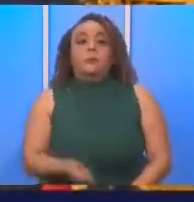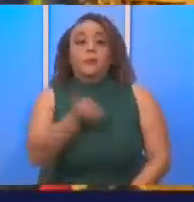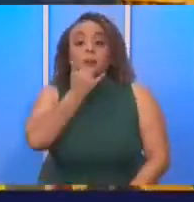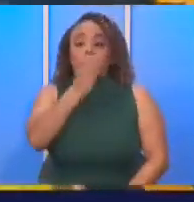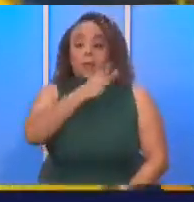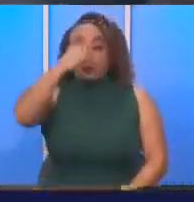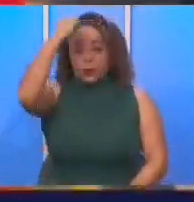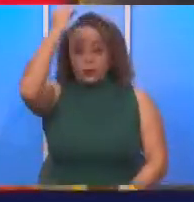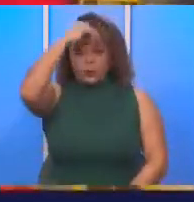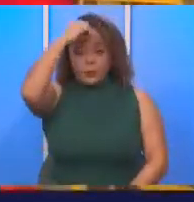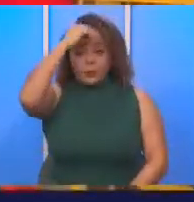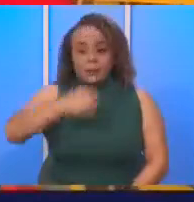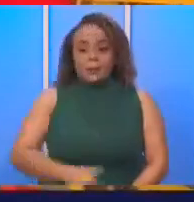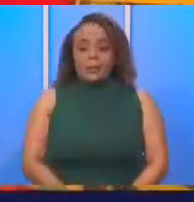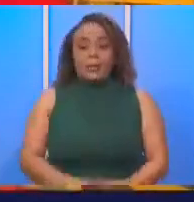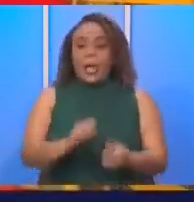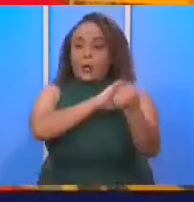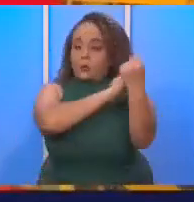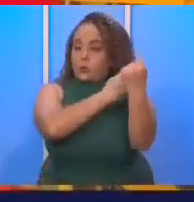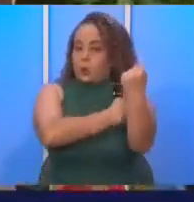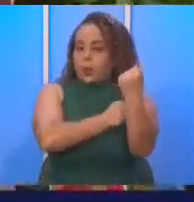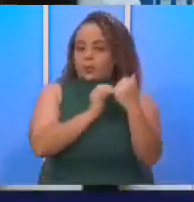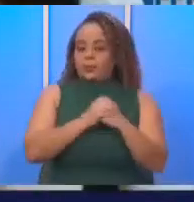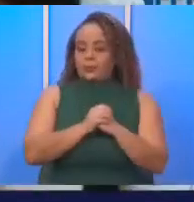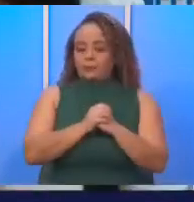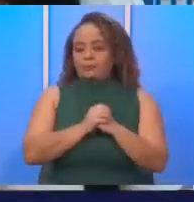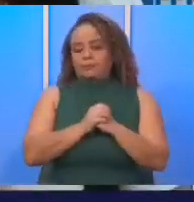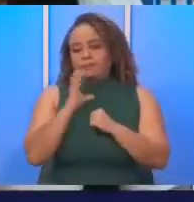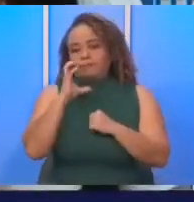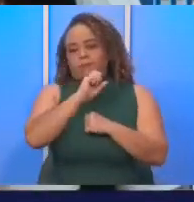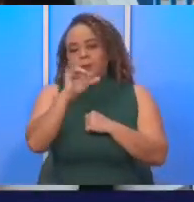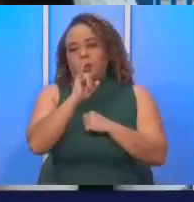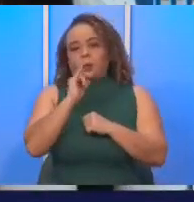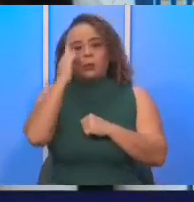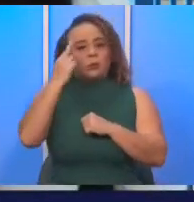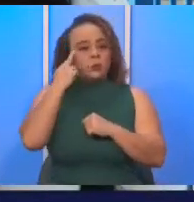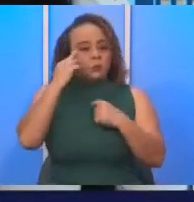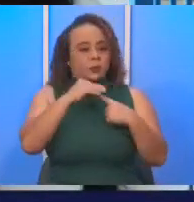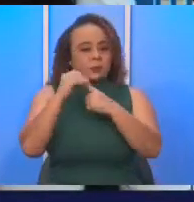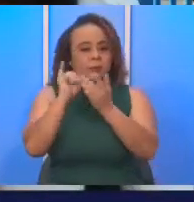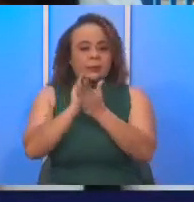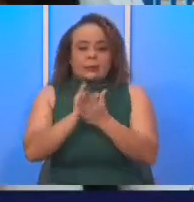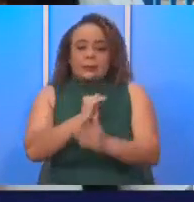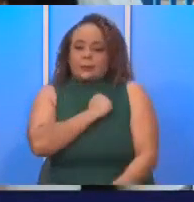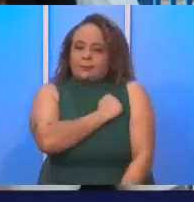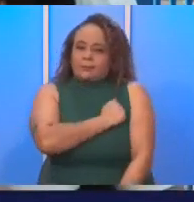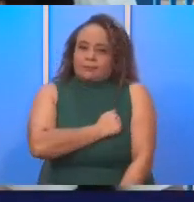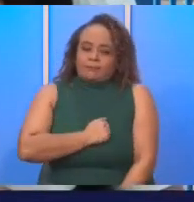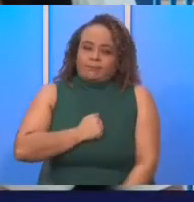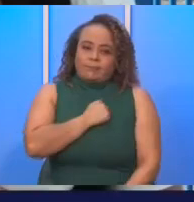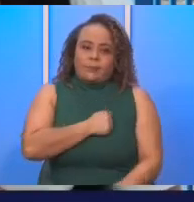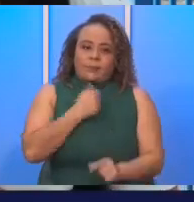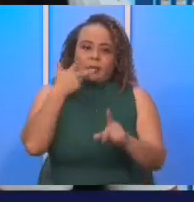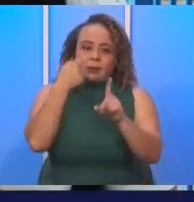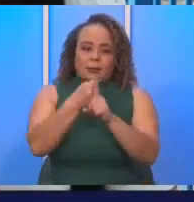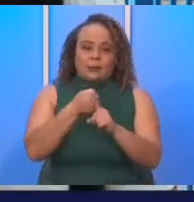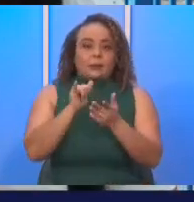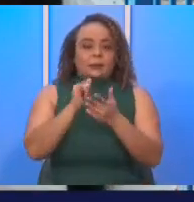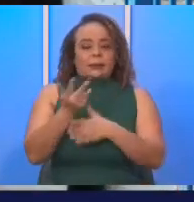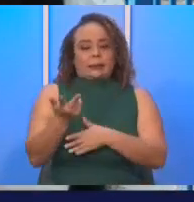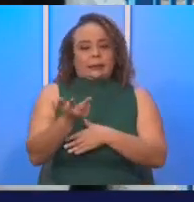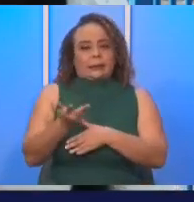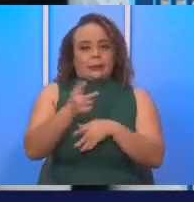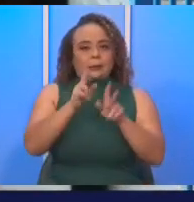y obviamente de lo que las autoridades determinen como causa principal de este lamentable accidente de estas